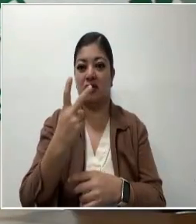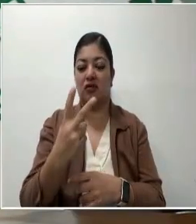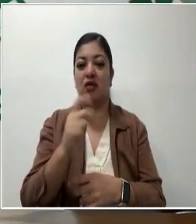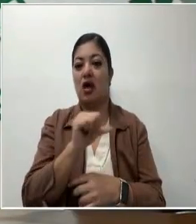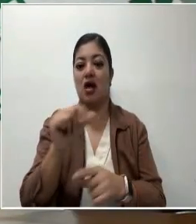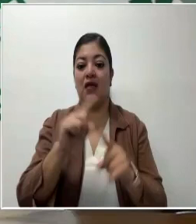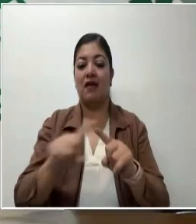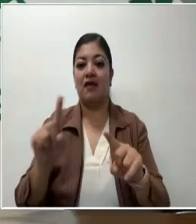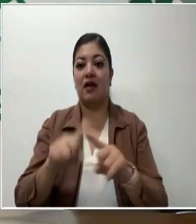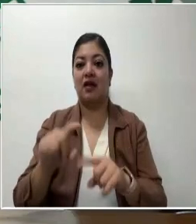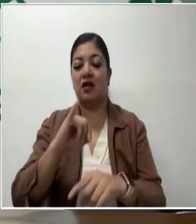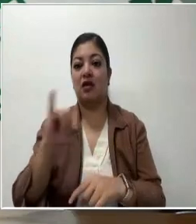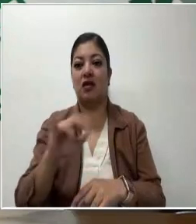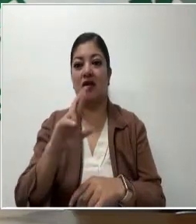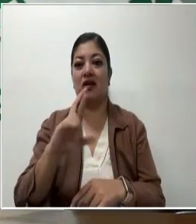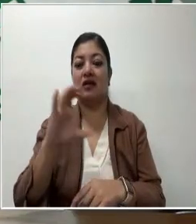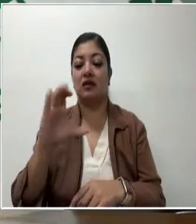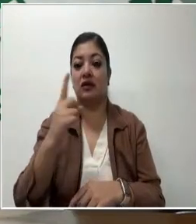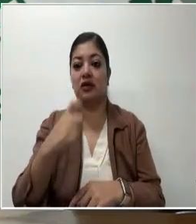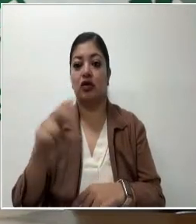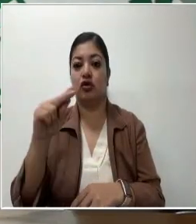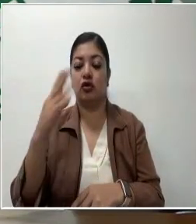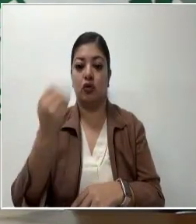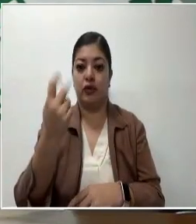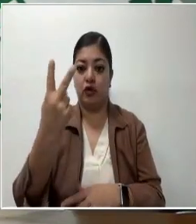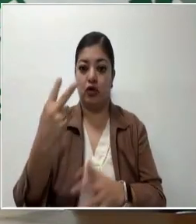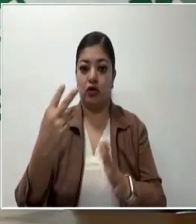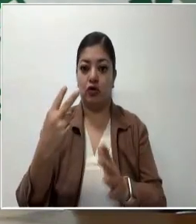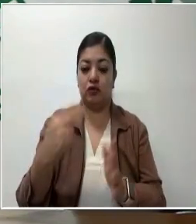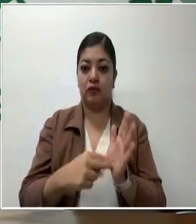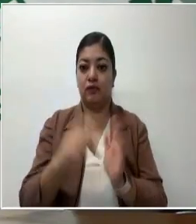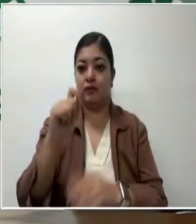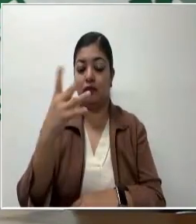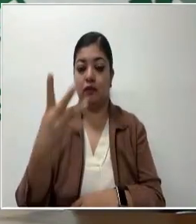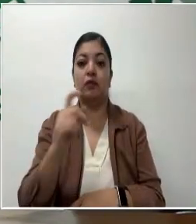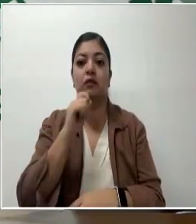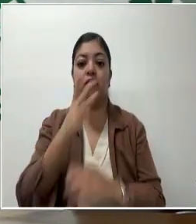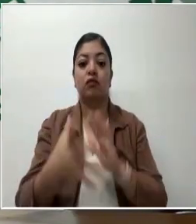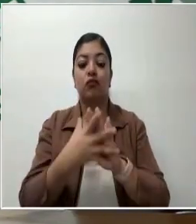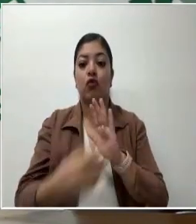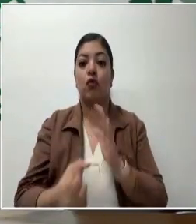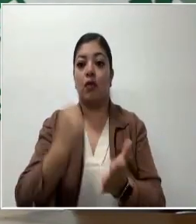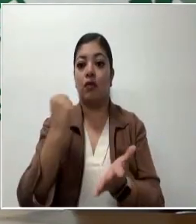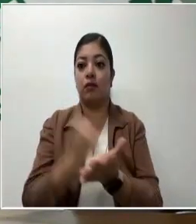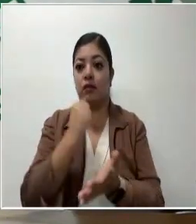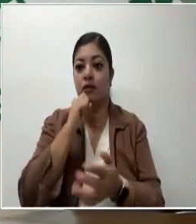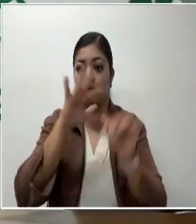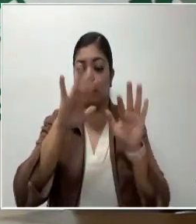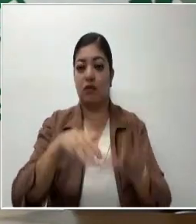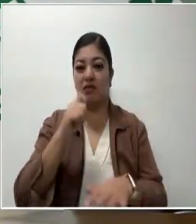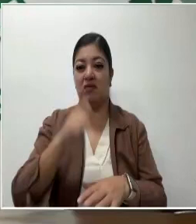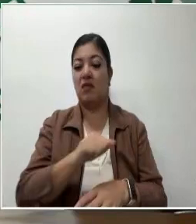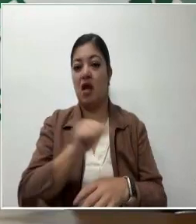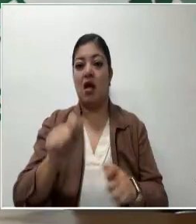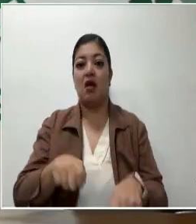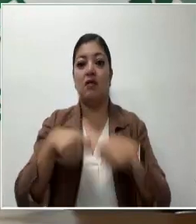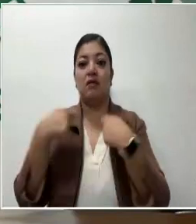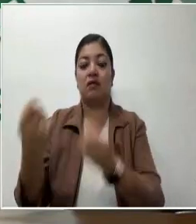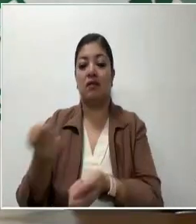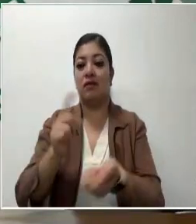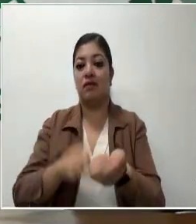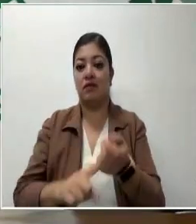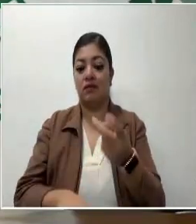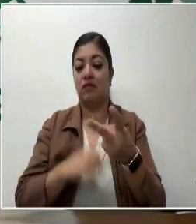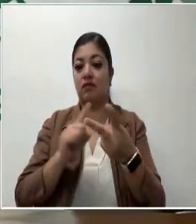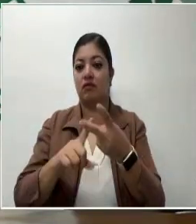revisión constitucional I electoral 189 2024 gloss se copia certificada de la sentencia a los autos del expediente acumulado segundo Se